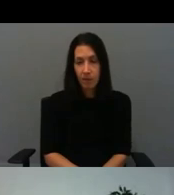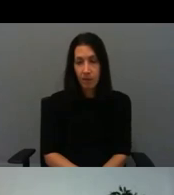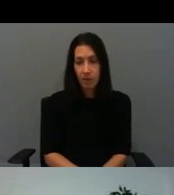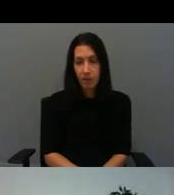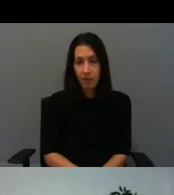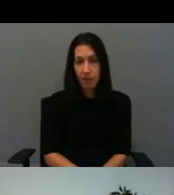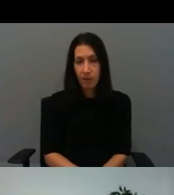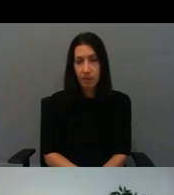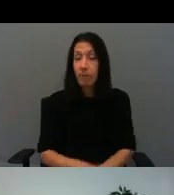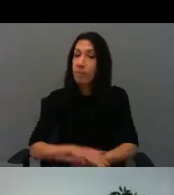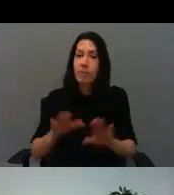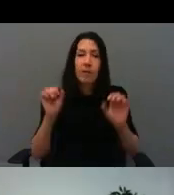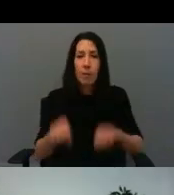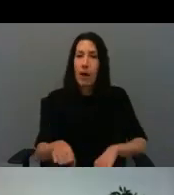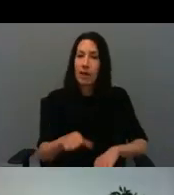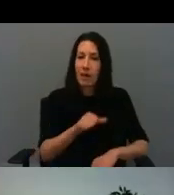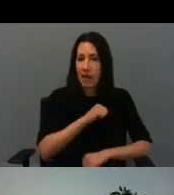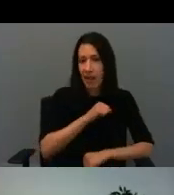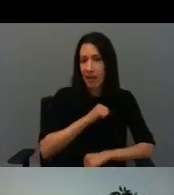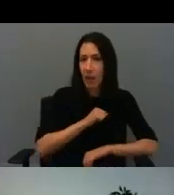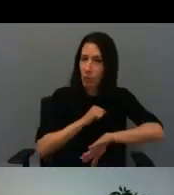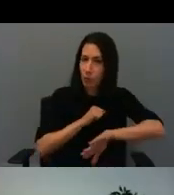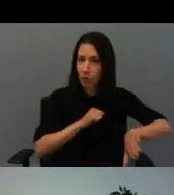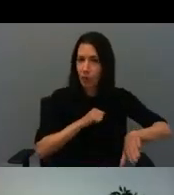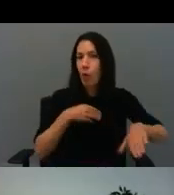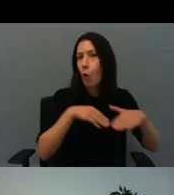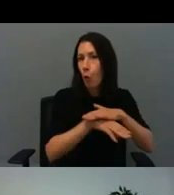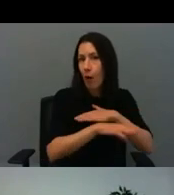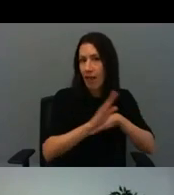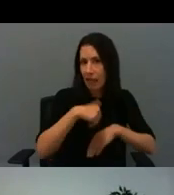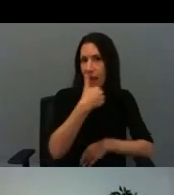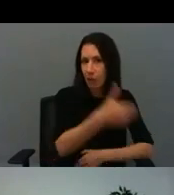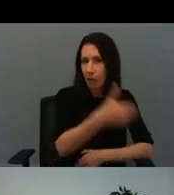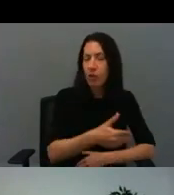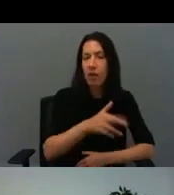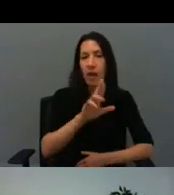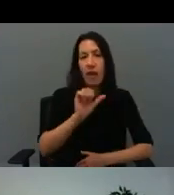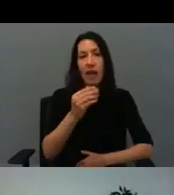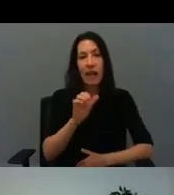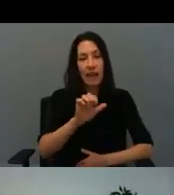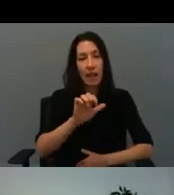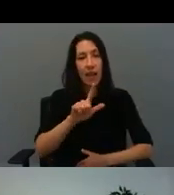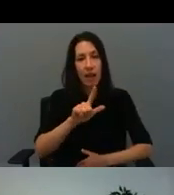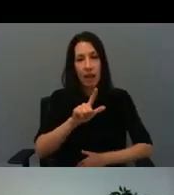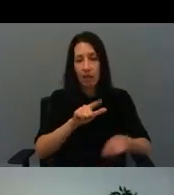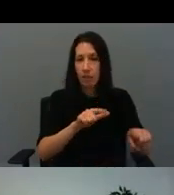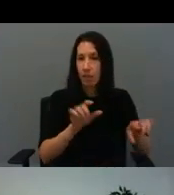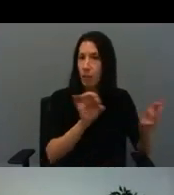Raquel, vale, mientras Raquel, yo por el momento voy a dejar que puedas intervenir, mientras